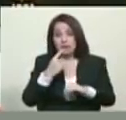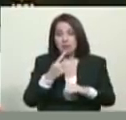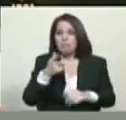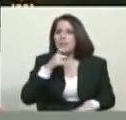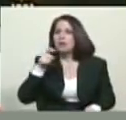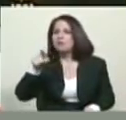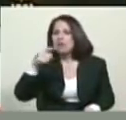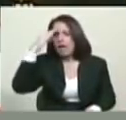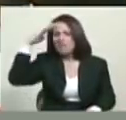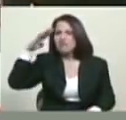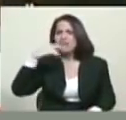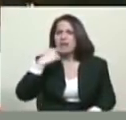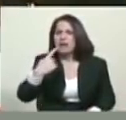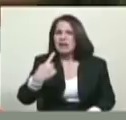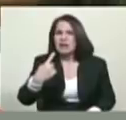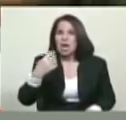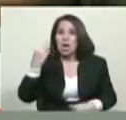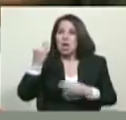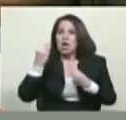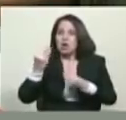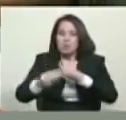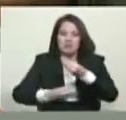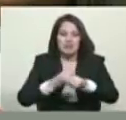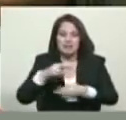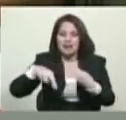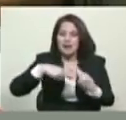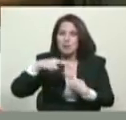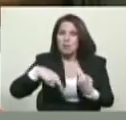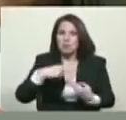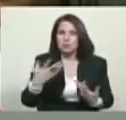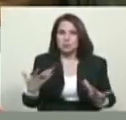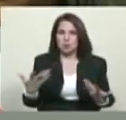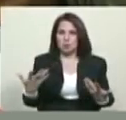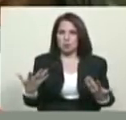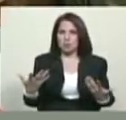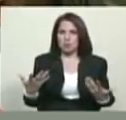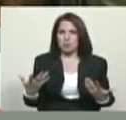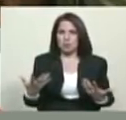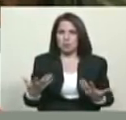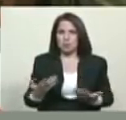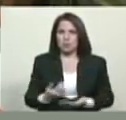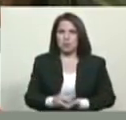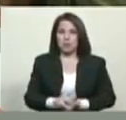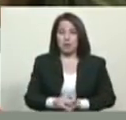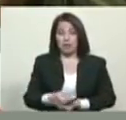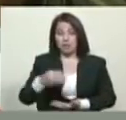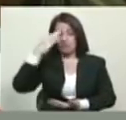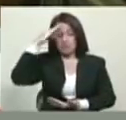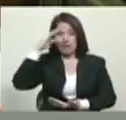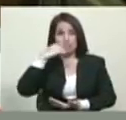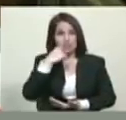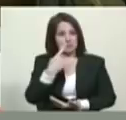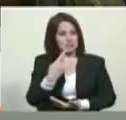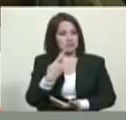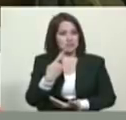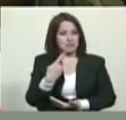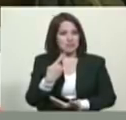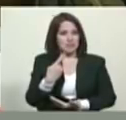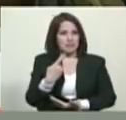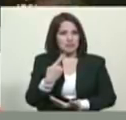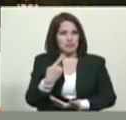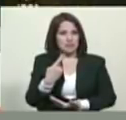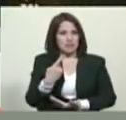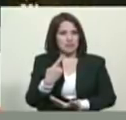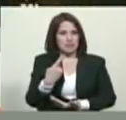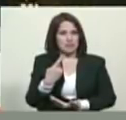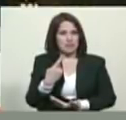al Fidel, ¿cómo se hace la revolución? ¿De dónde se compran las armas, Fidel? Fidel me dice, ahora no son tiempos de armas